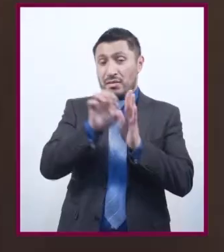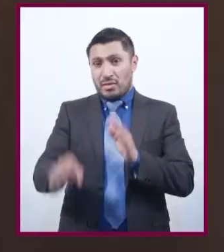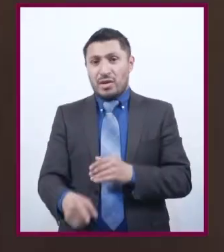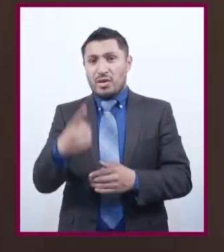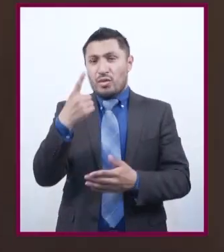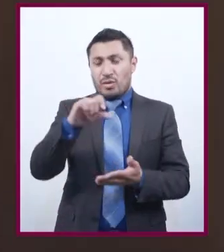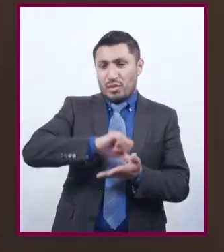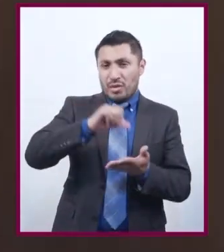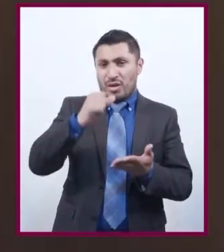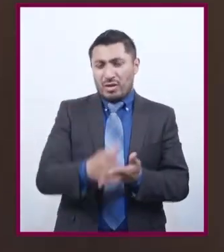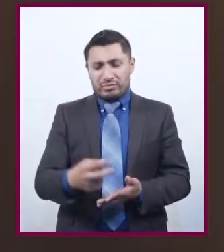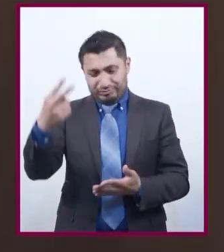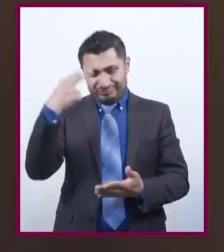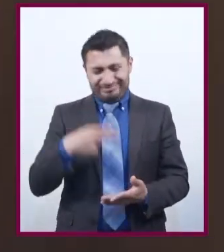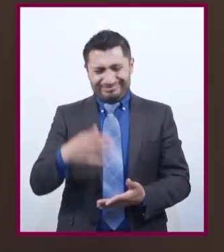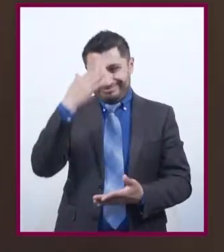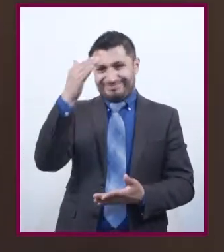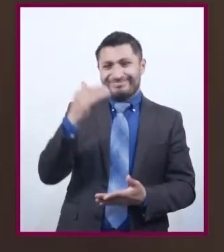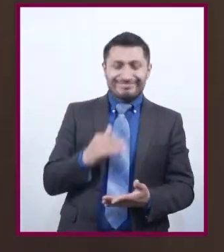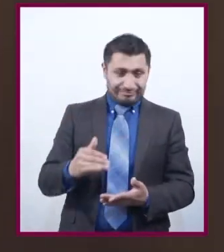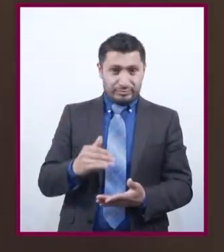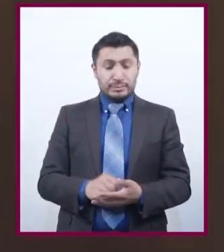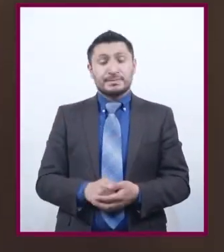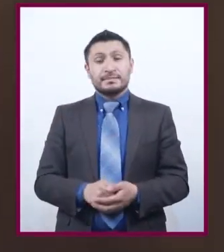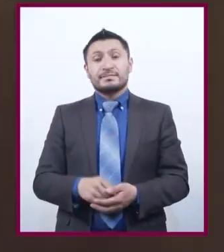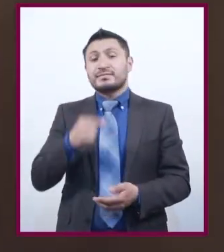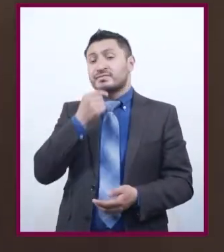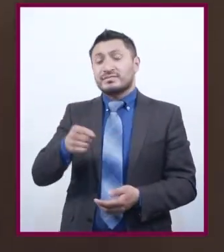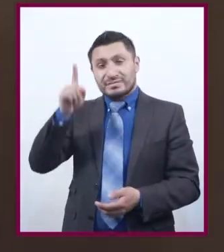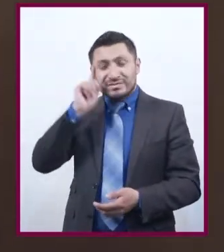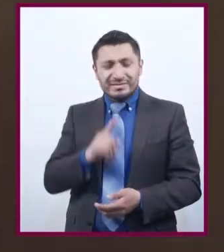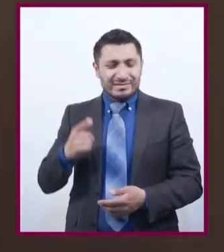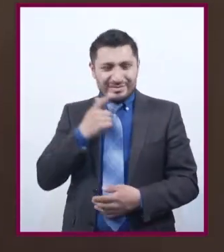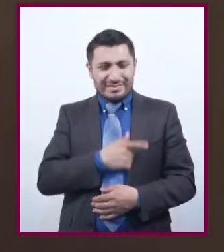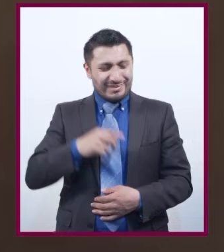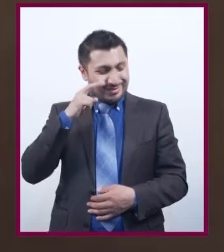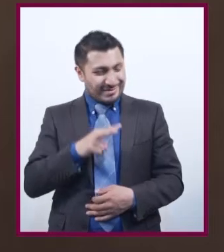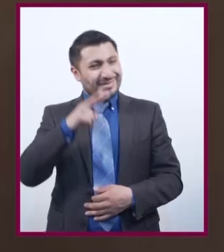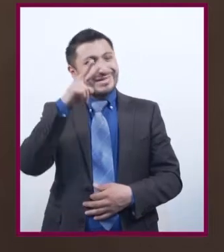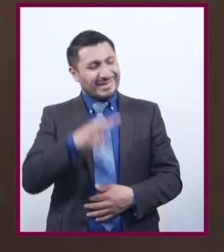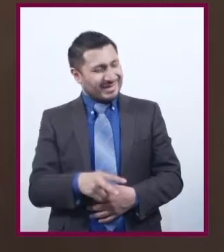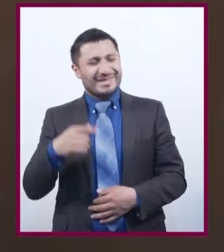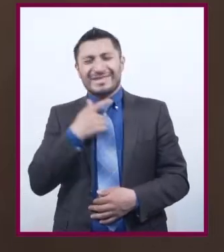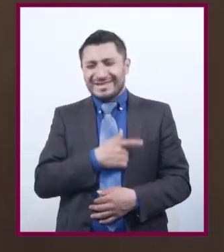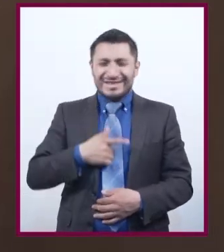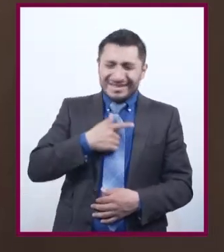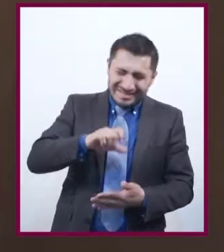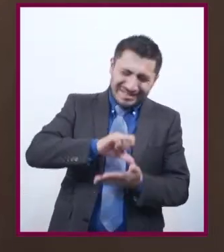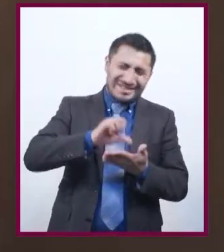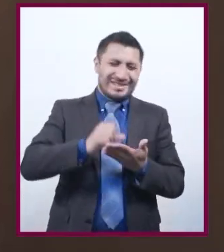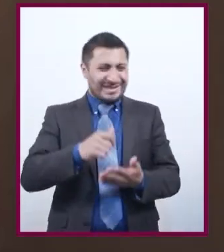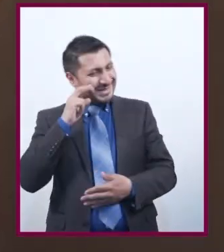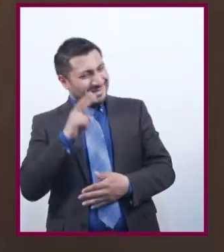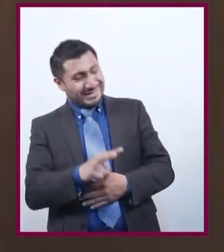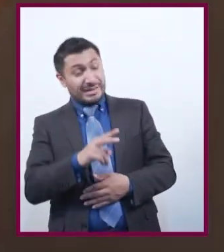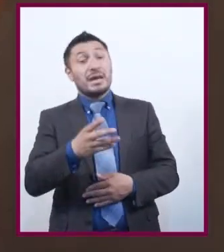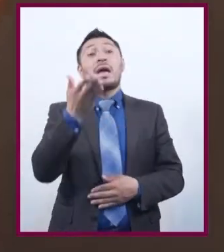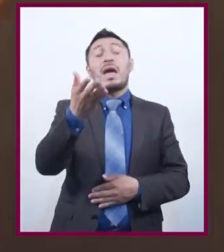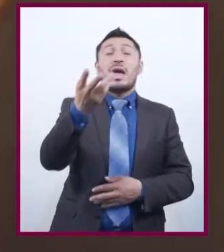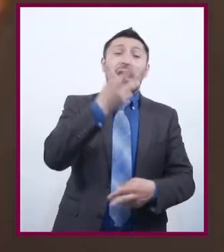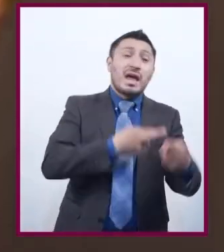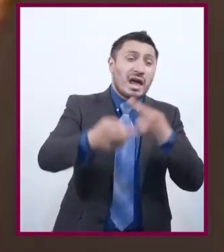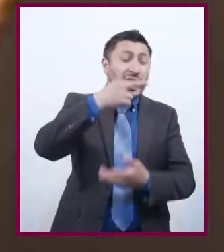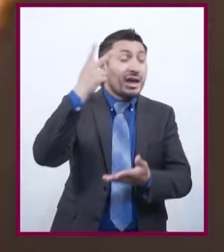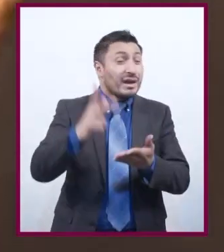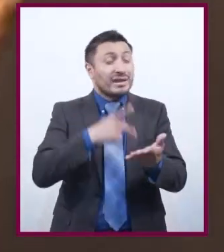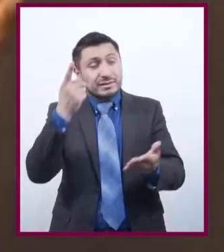entre ellos el de un enanito de grotesco aspecto la infanta se la pasó tan bien con la presentación del enanito que